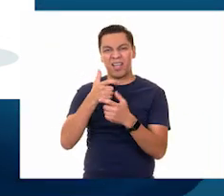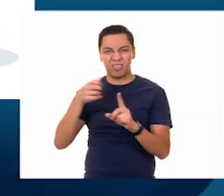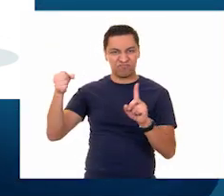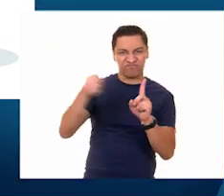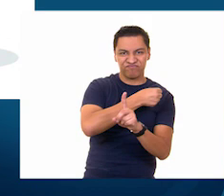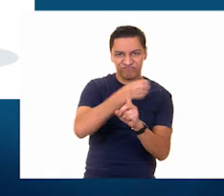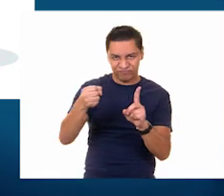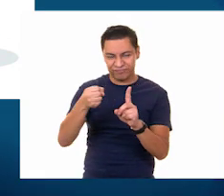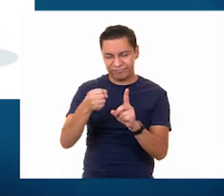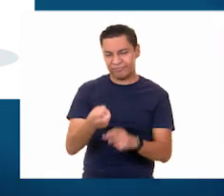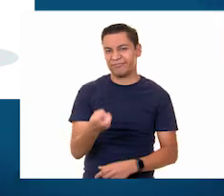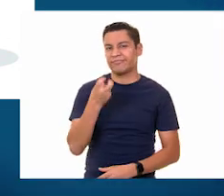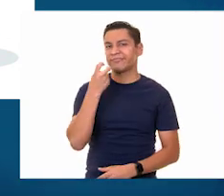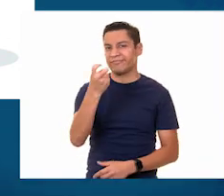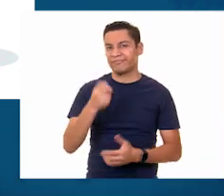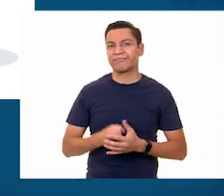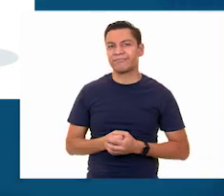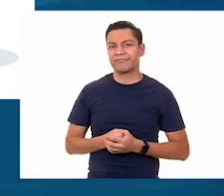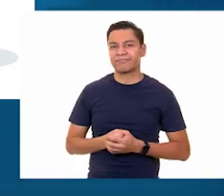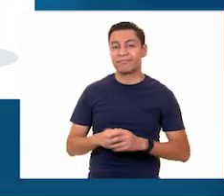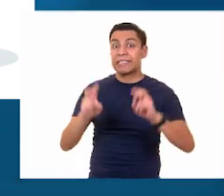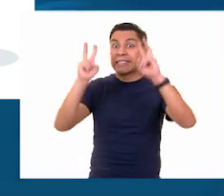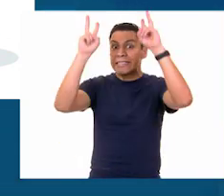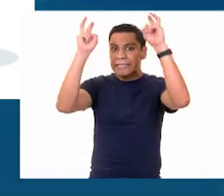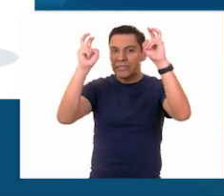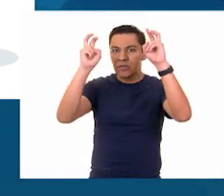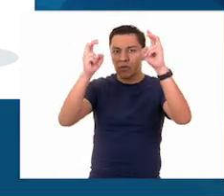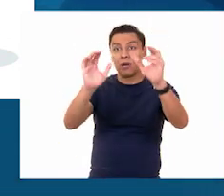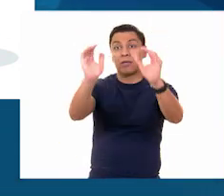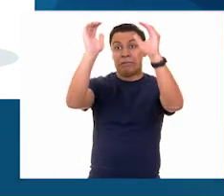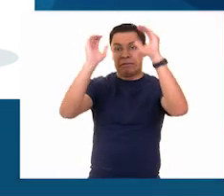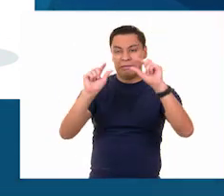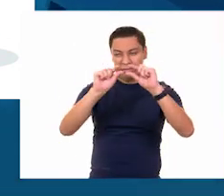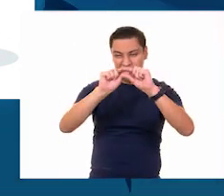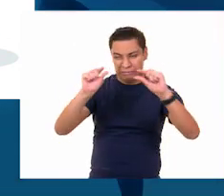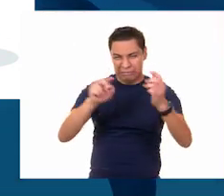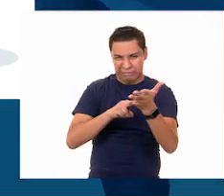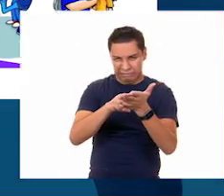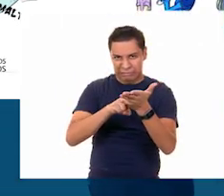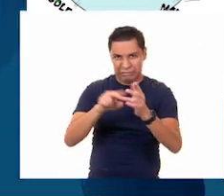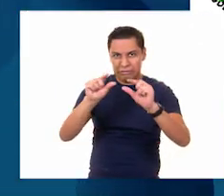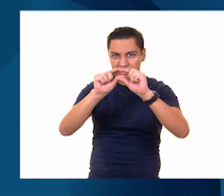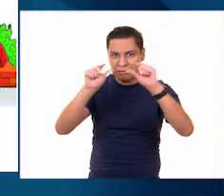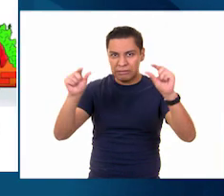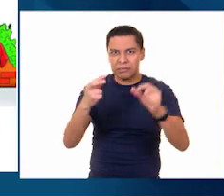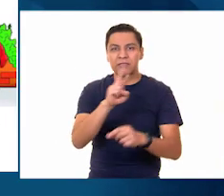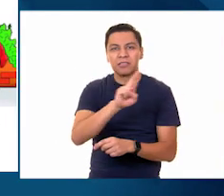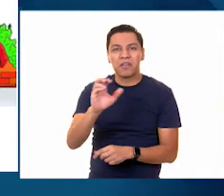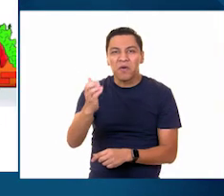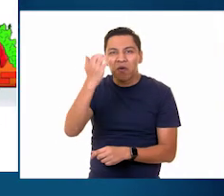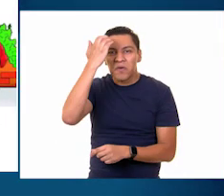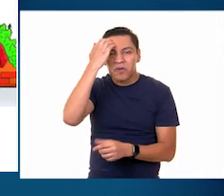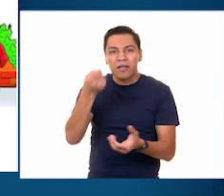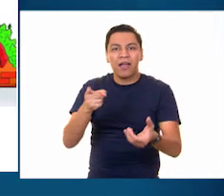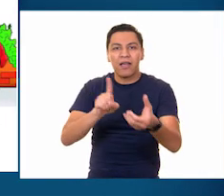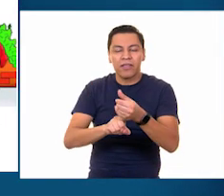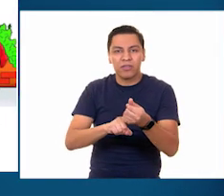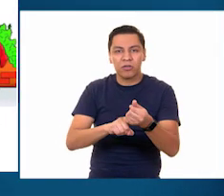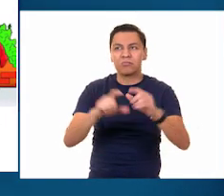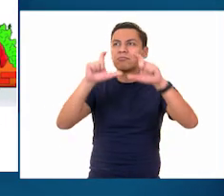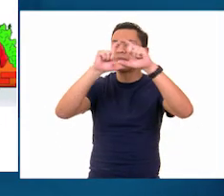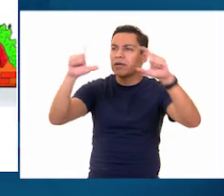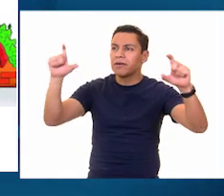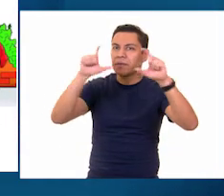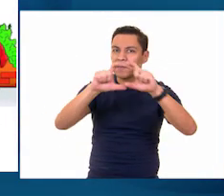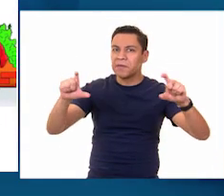tríptico y el anterior es que el título y los subtítulos permiten reconocer con cierta facilidad los contenidos que se abordan.